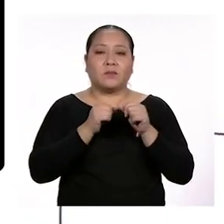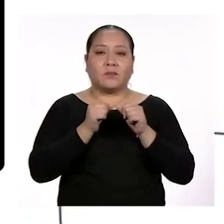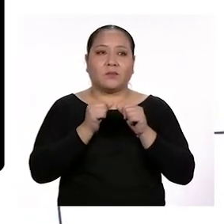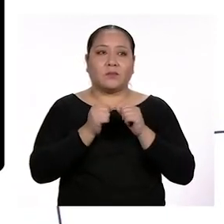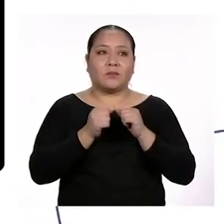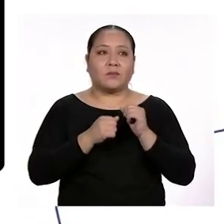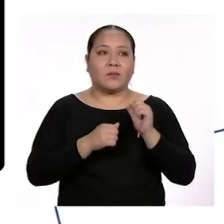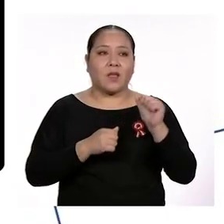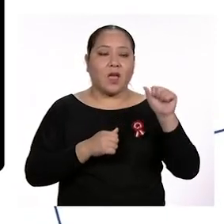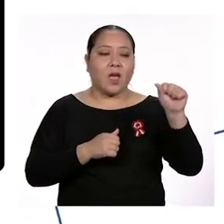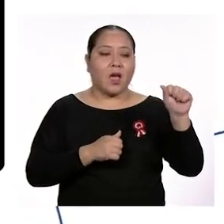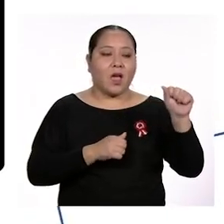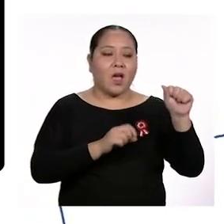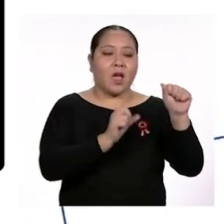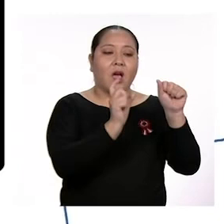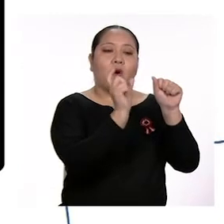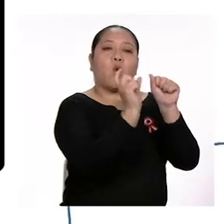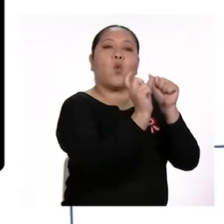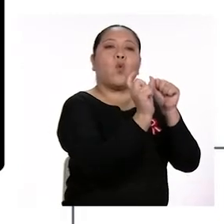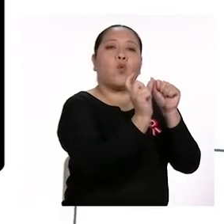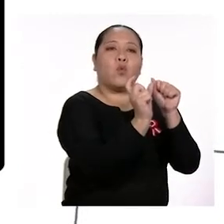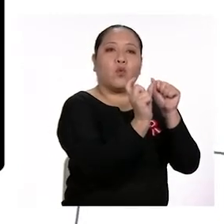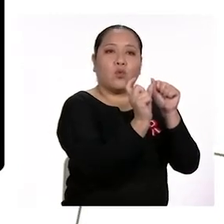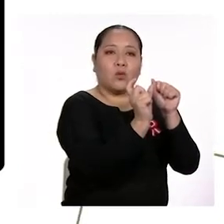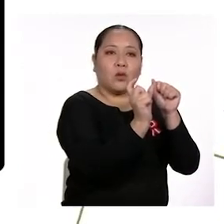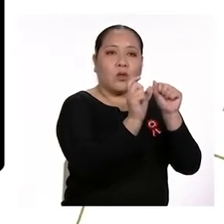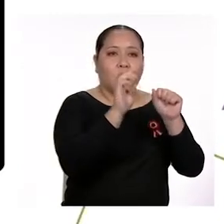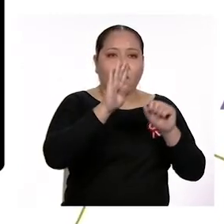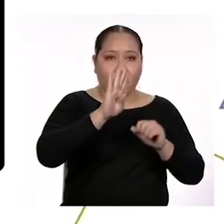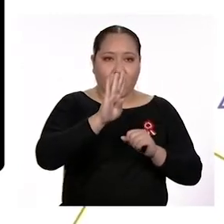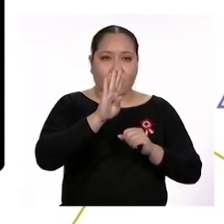es que la unión de dos intervalos A y